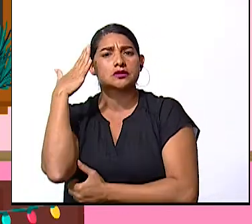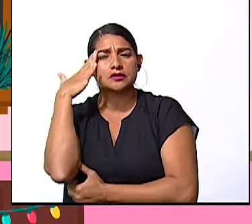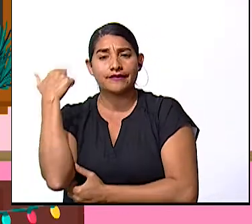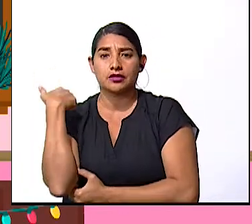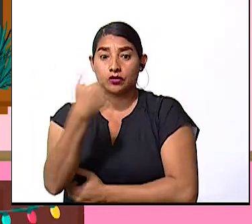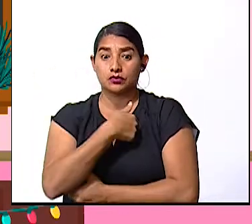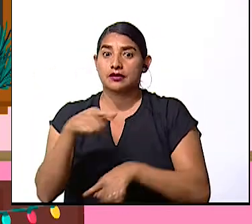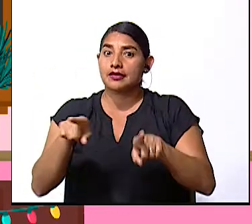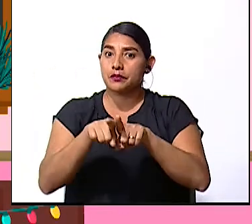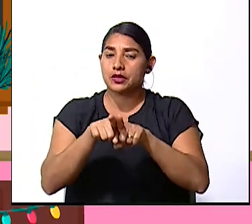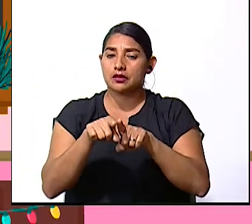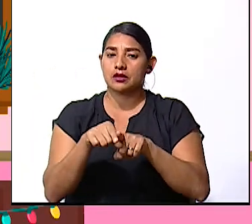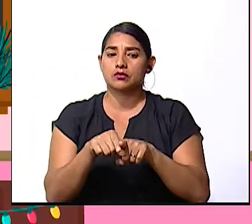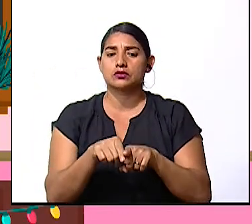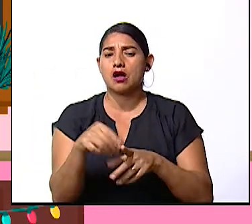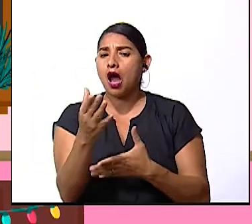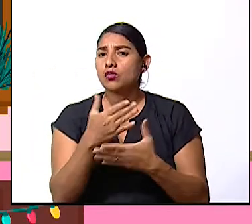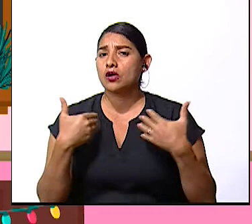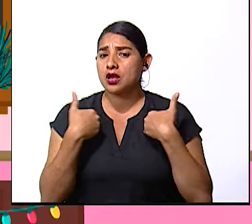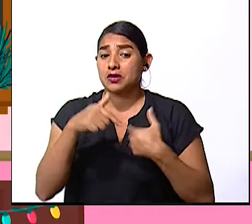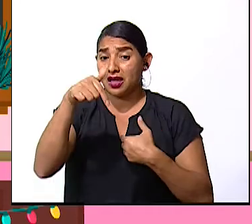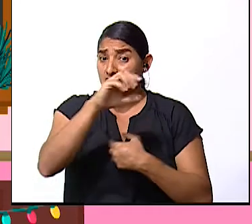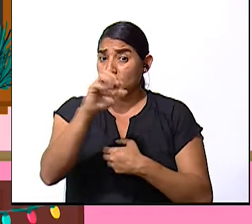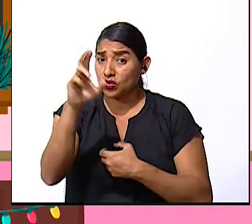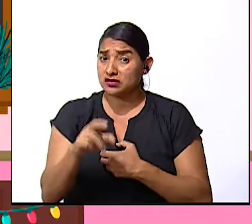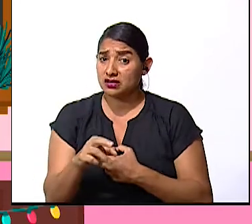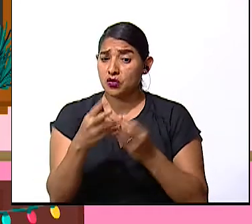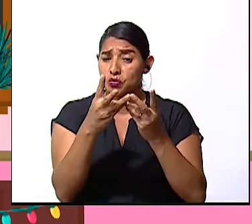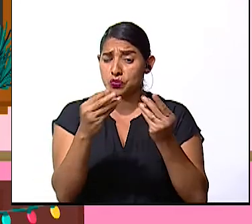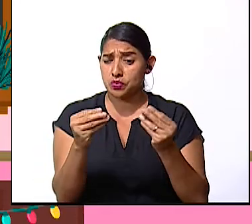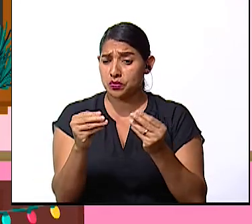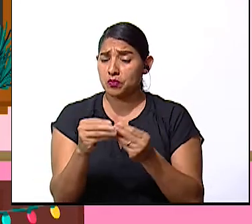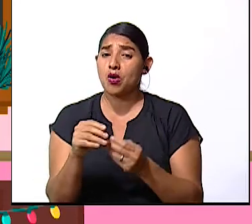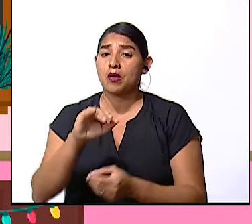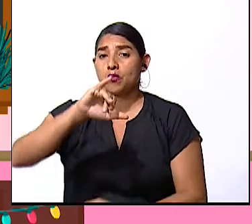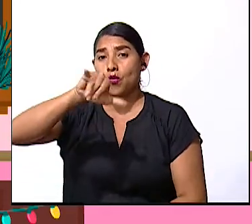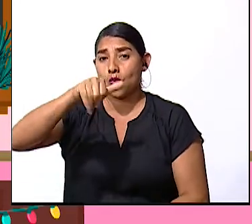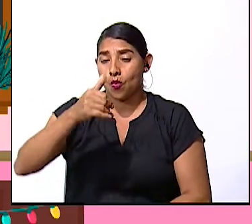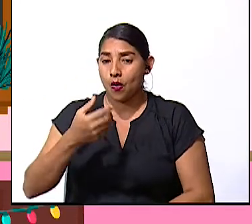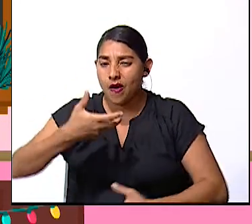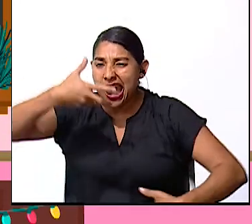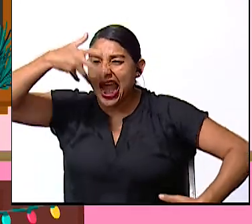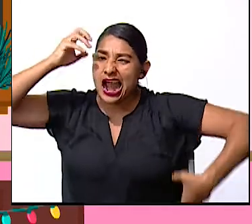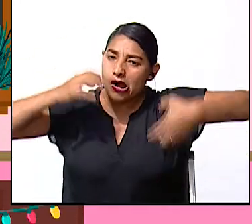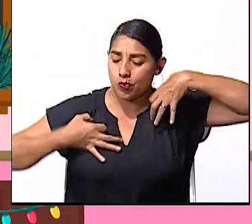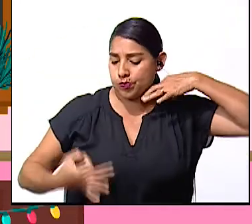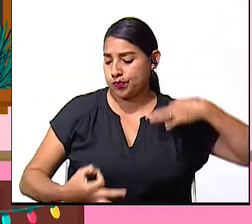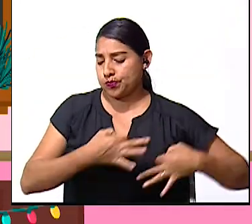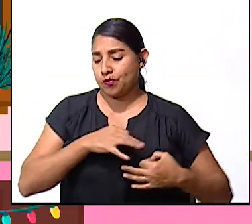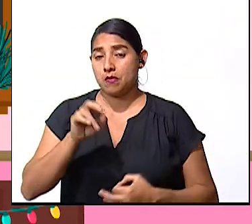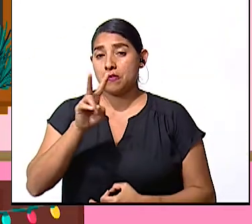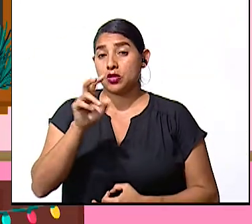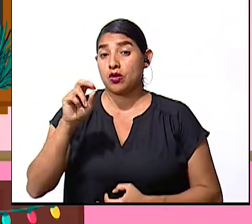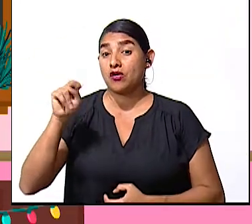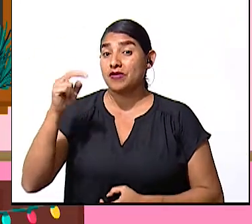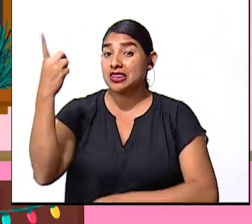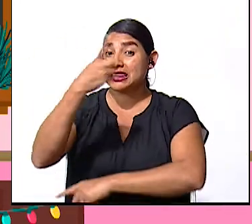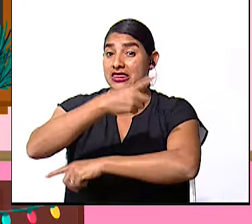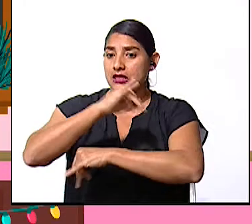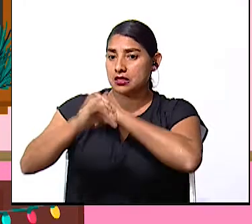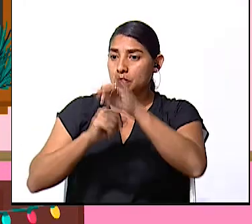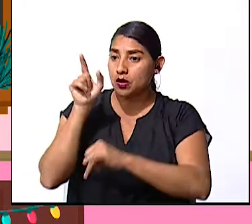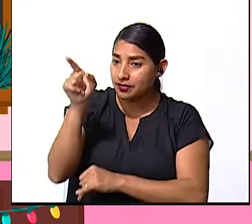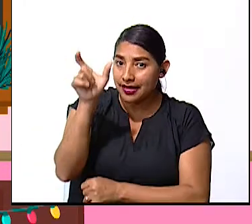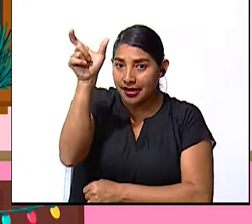también nosotros tenemos especies en peligro de extinción. Uno de ellos, por ejemplo, es el jaguar, que el pasado 29 de noviembre se celebró el Día de